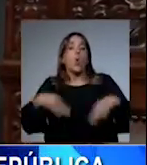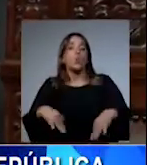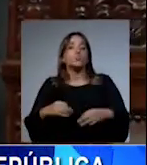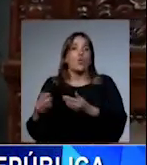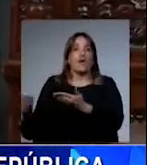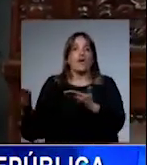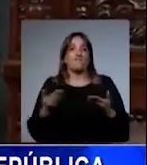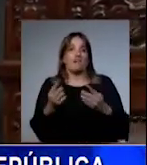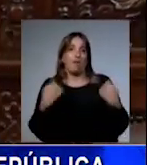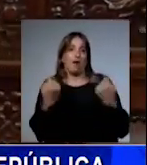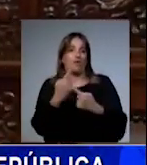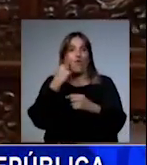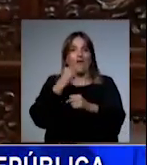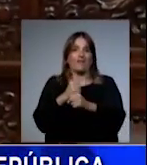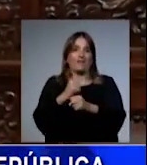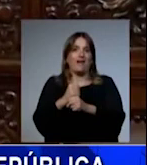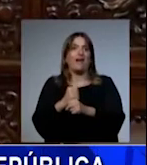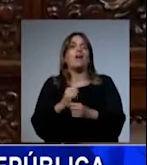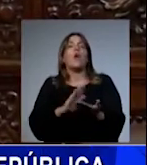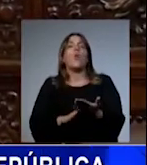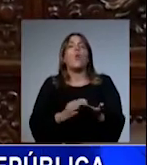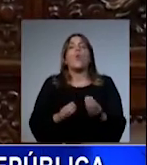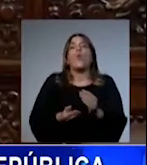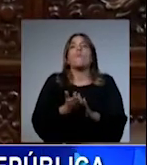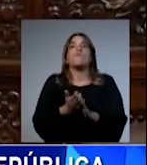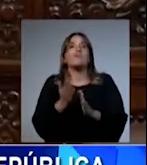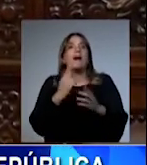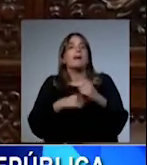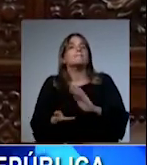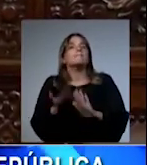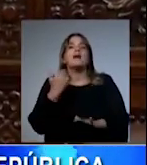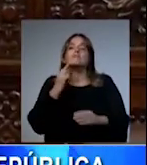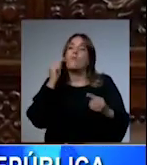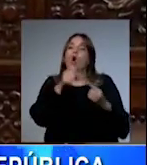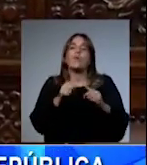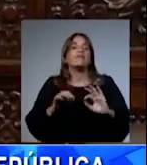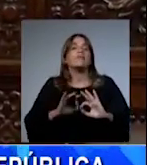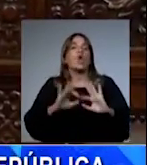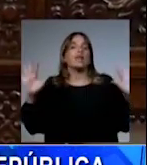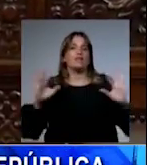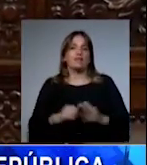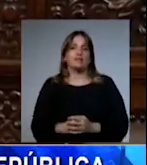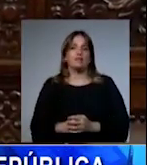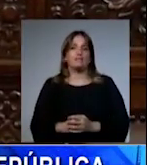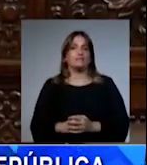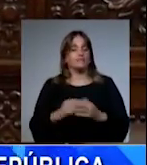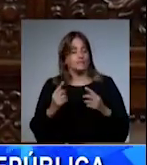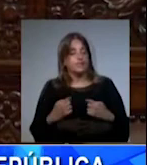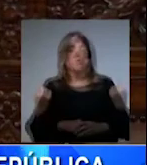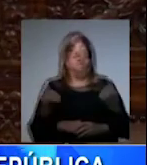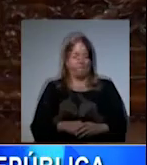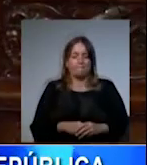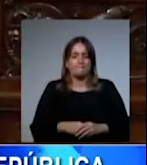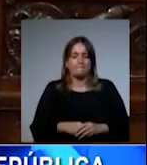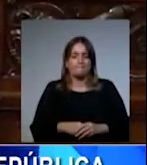los monotributistas, agregó. Tras presentar el balance de su primer año de gestión, se hicieron una serie de anuncios en cuanto a